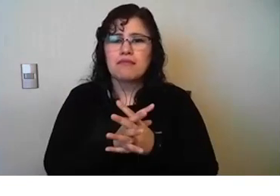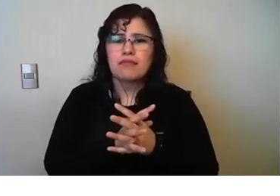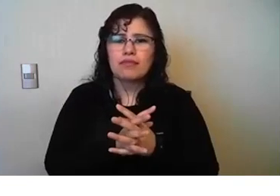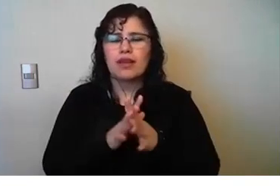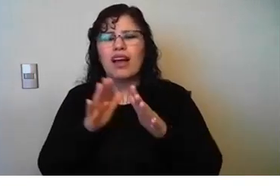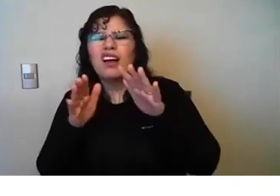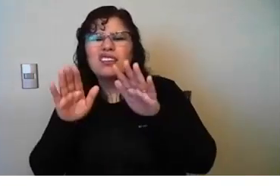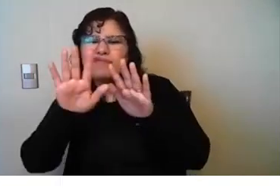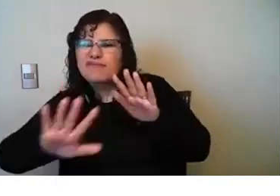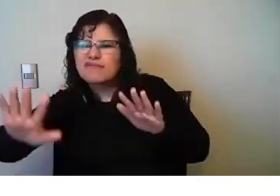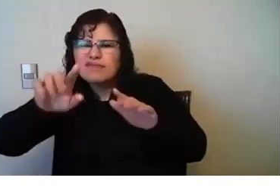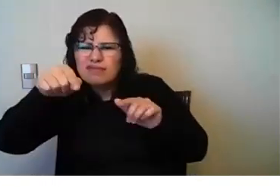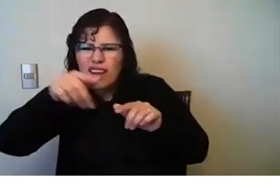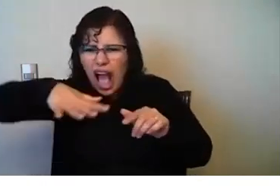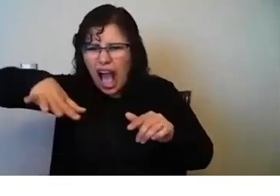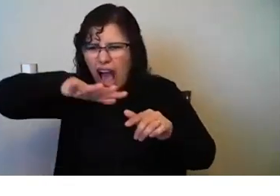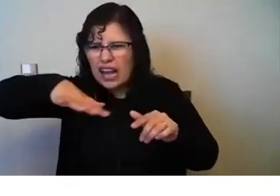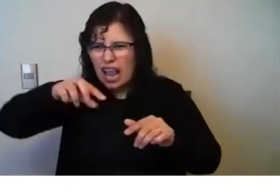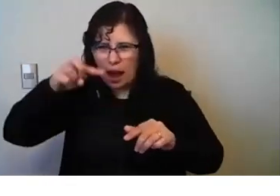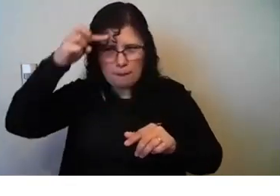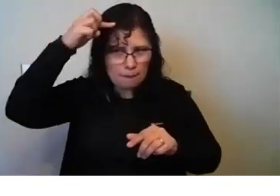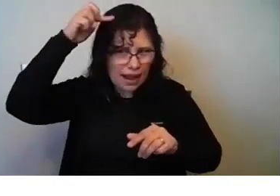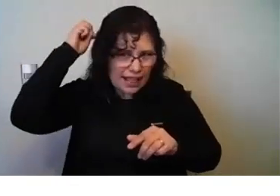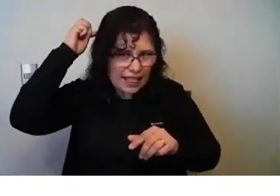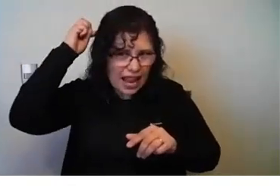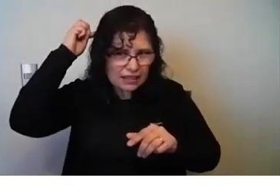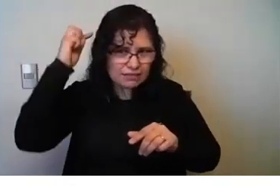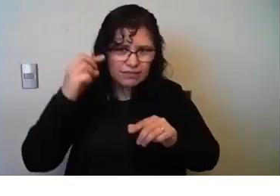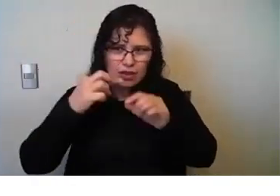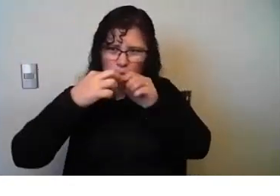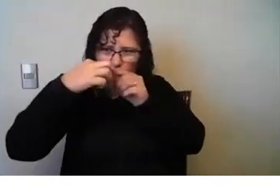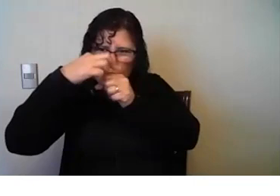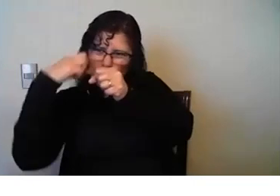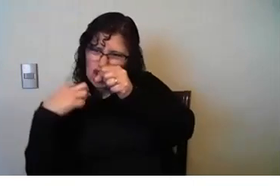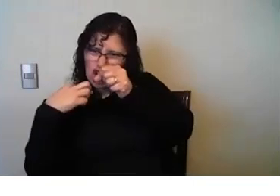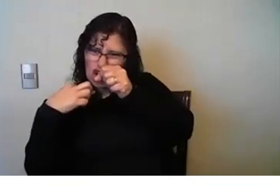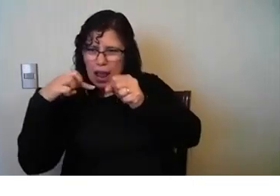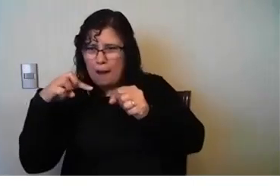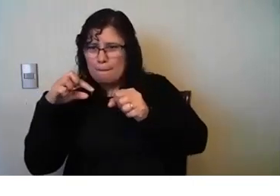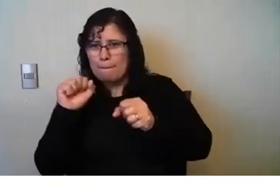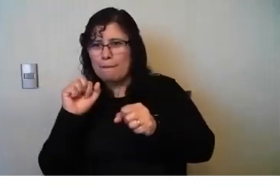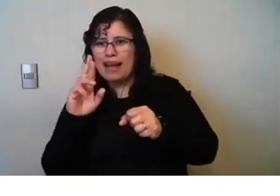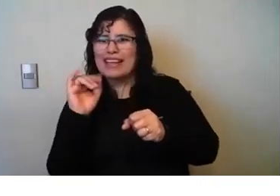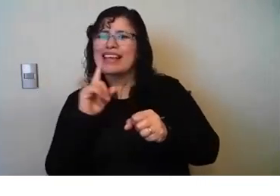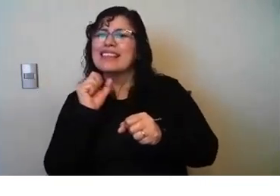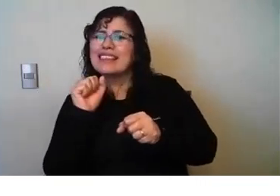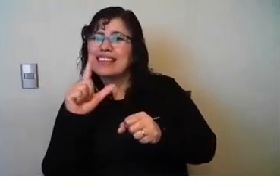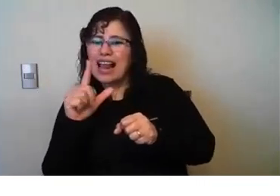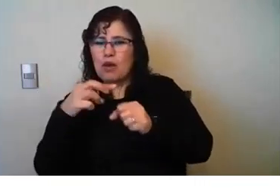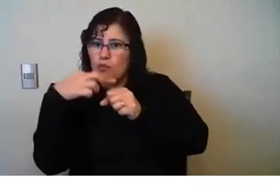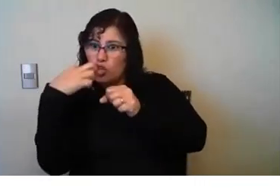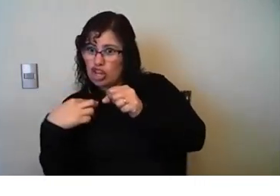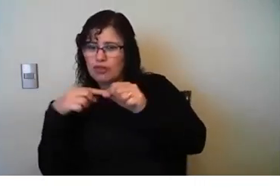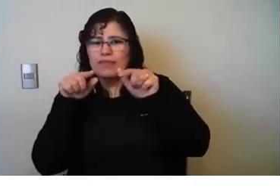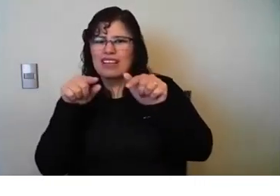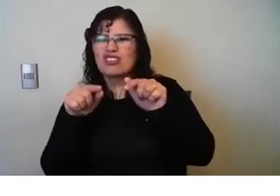esta área parietal posterior a esta, bueno, perdón, el lóbulo parietal es considerado como un lóbulo